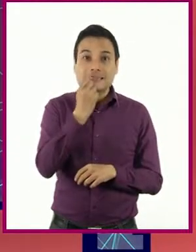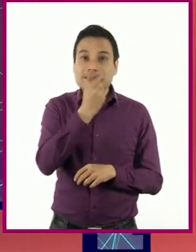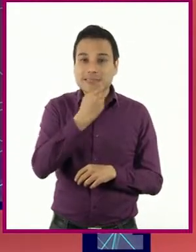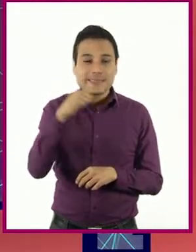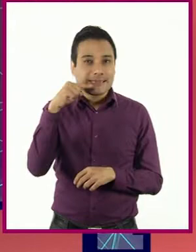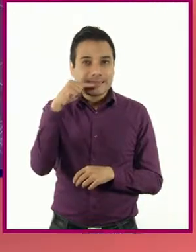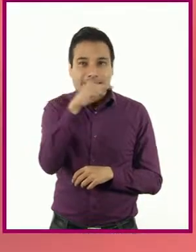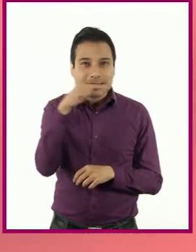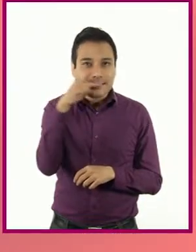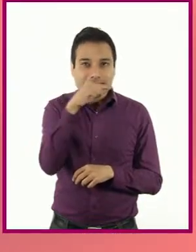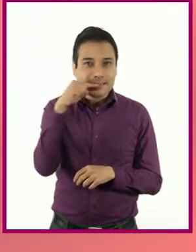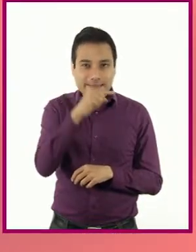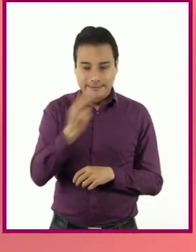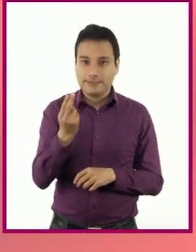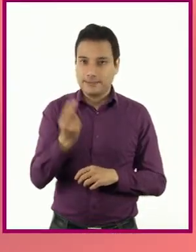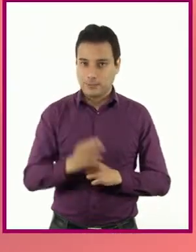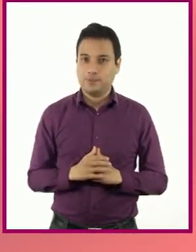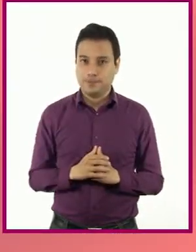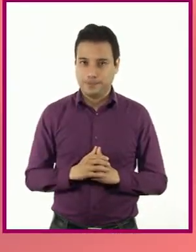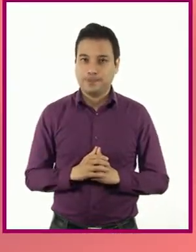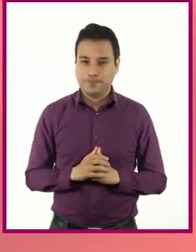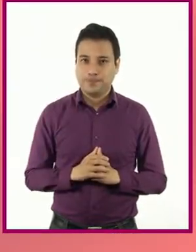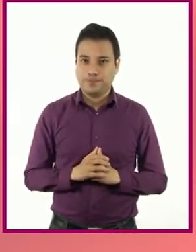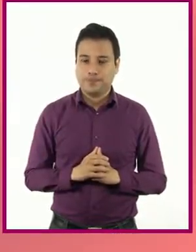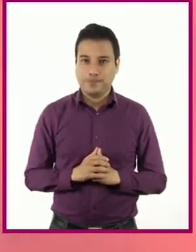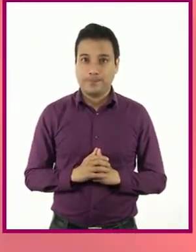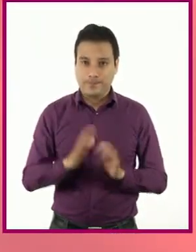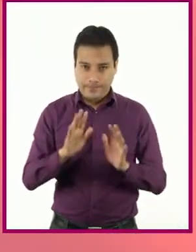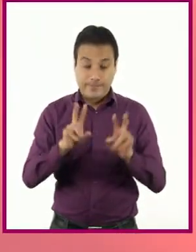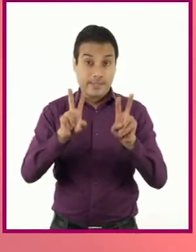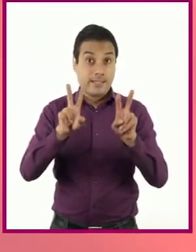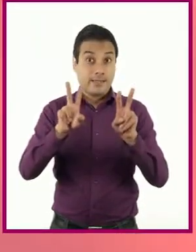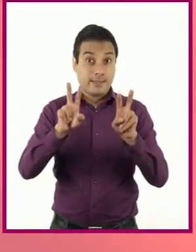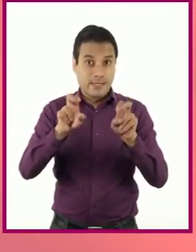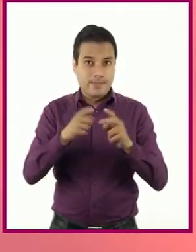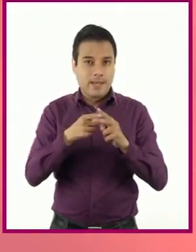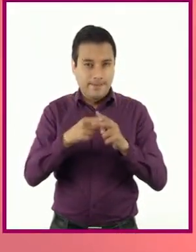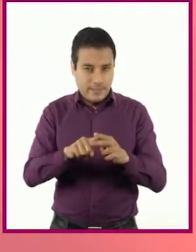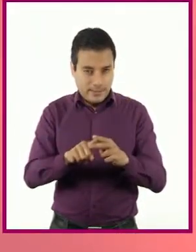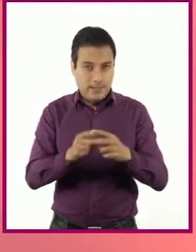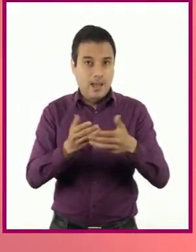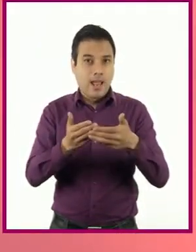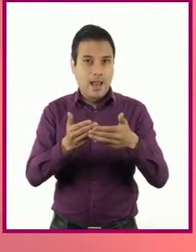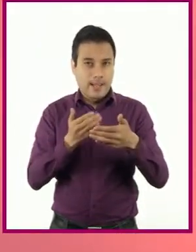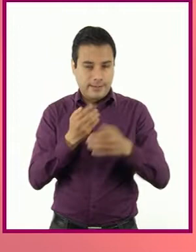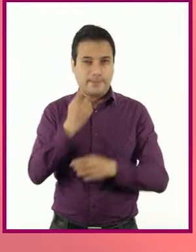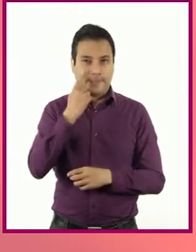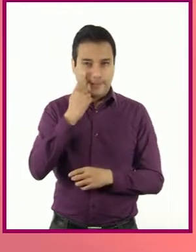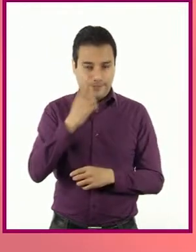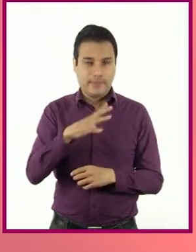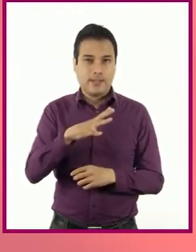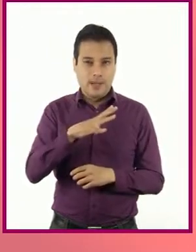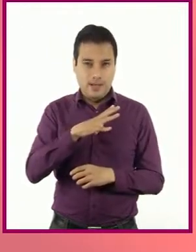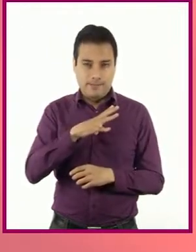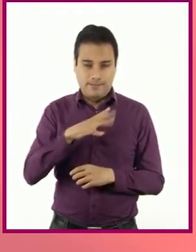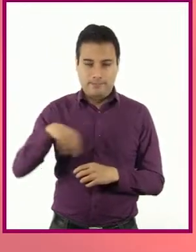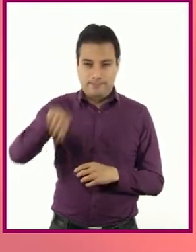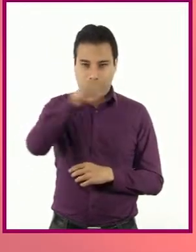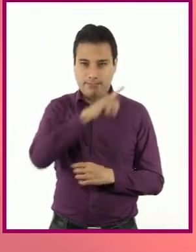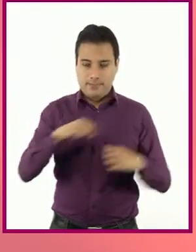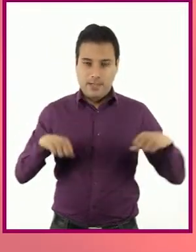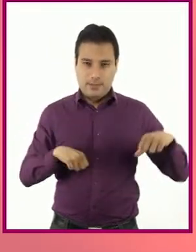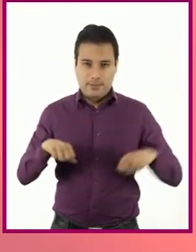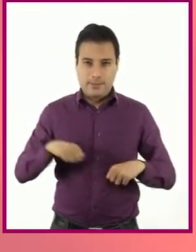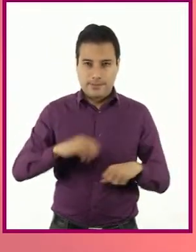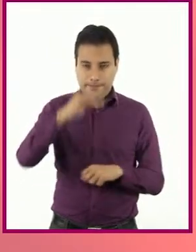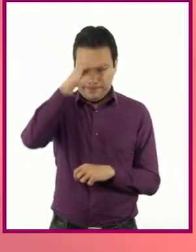adolescencia. Pero antes de hablar del tema, te invito a que realicemos nuestra actividad de reflexión.